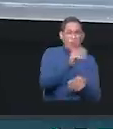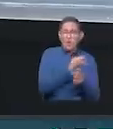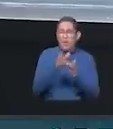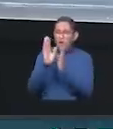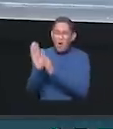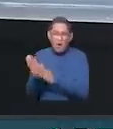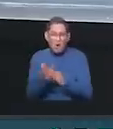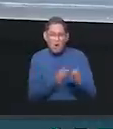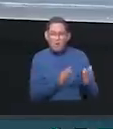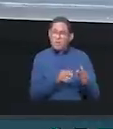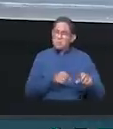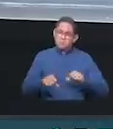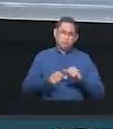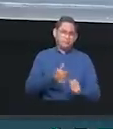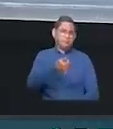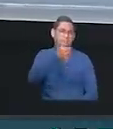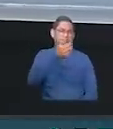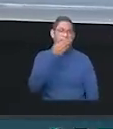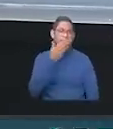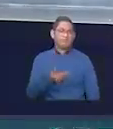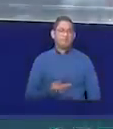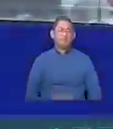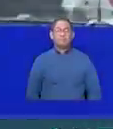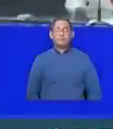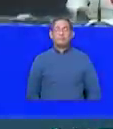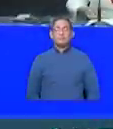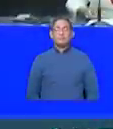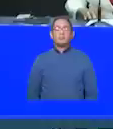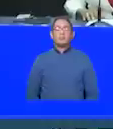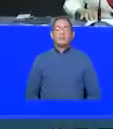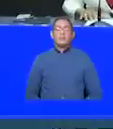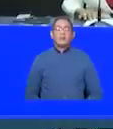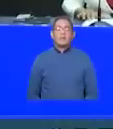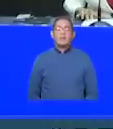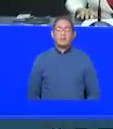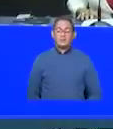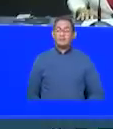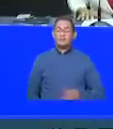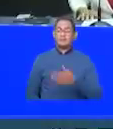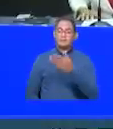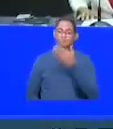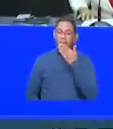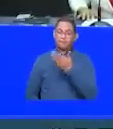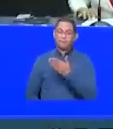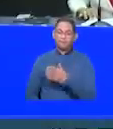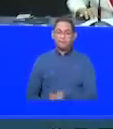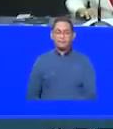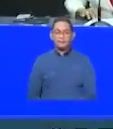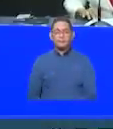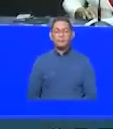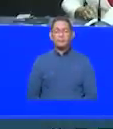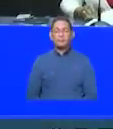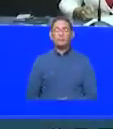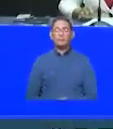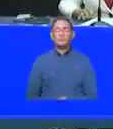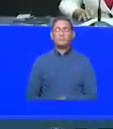pero con eficiencia muchas gracias señor ministro muchas gracias a usted doctora aída ruiz